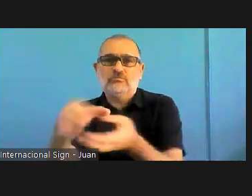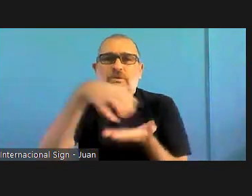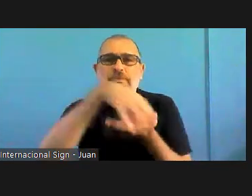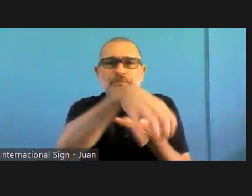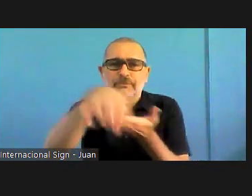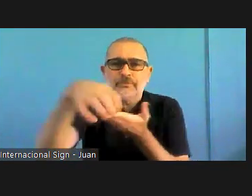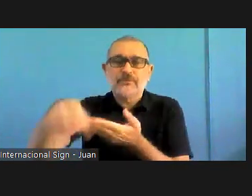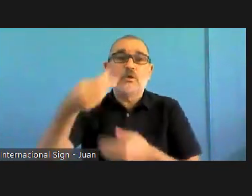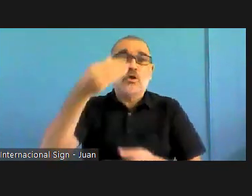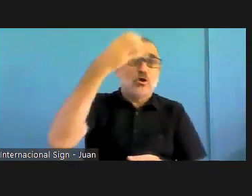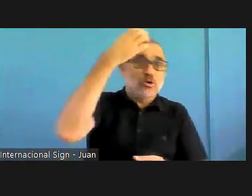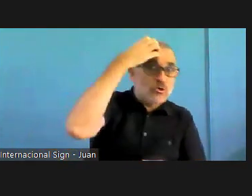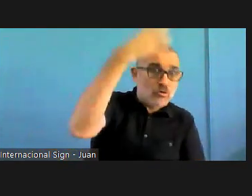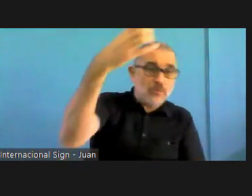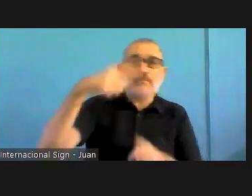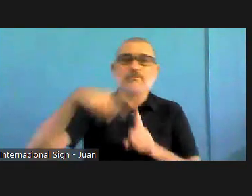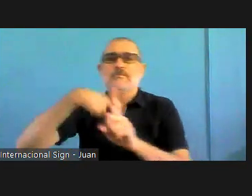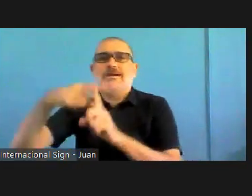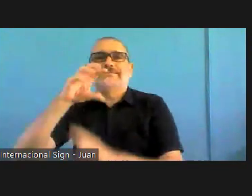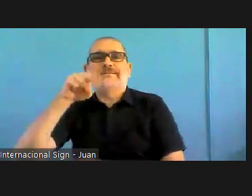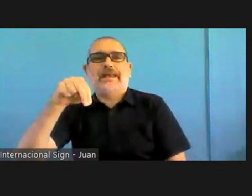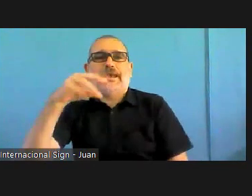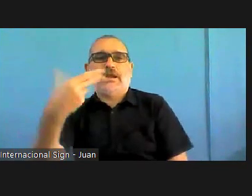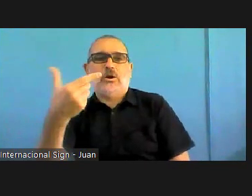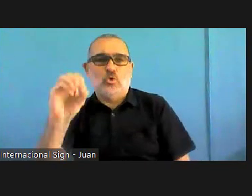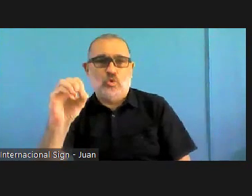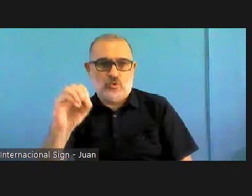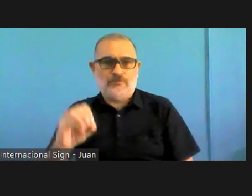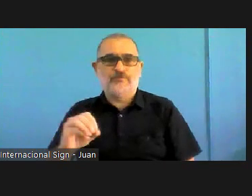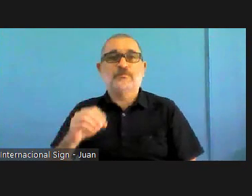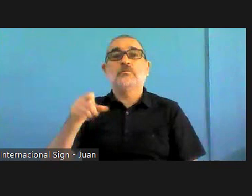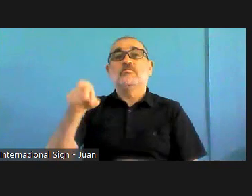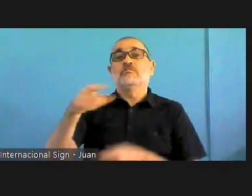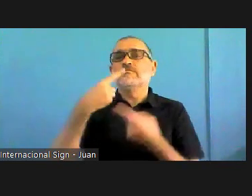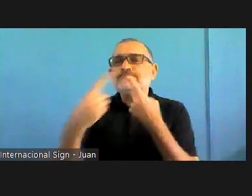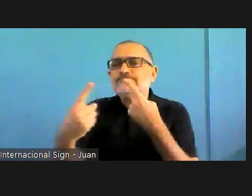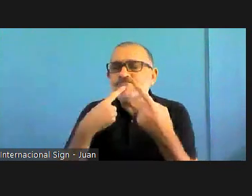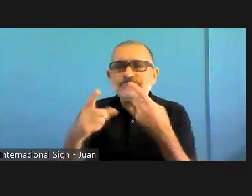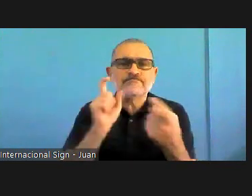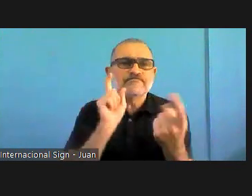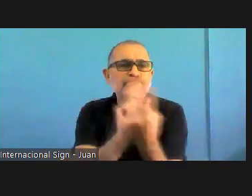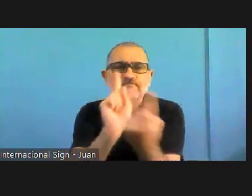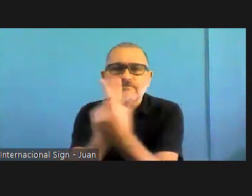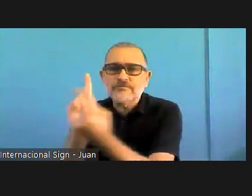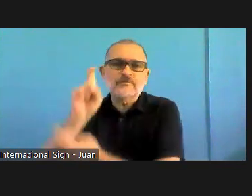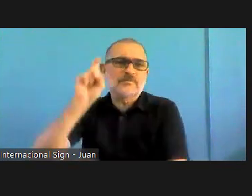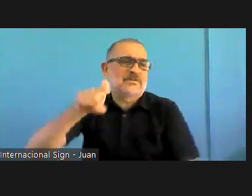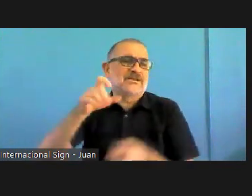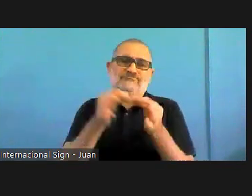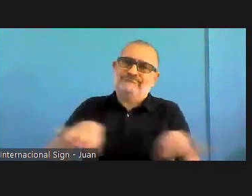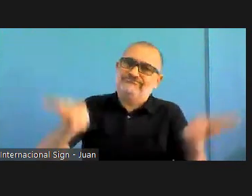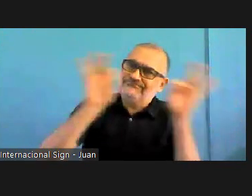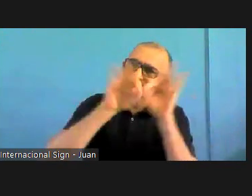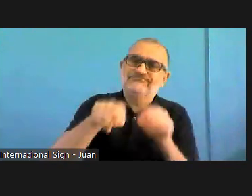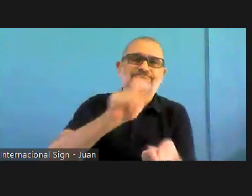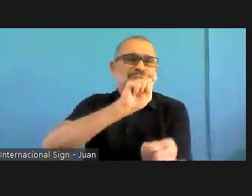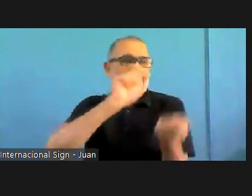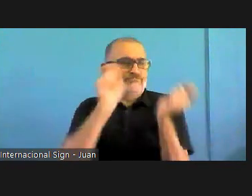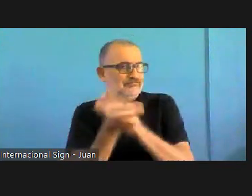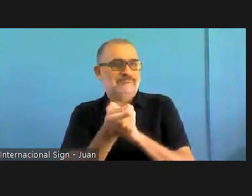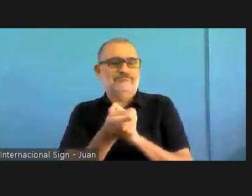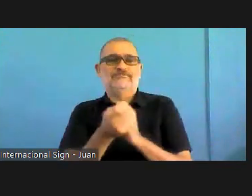sector gobierno, para ver las medidas necesarias para nosotros tener un enfoque holístico para las